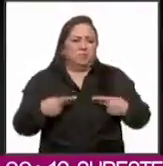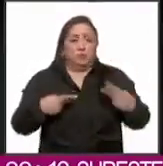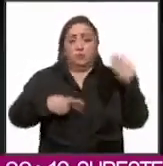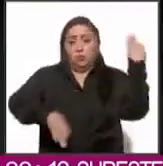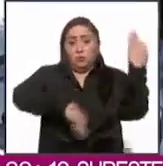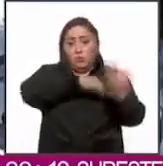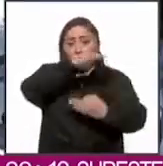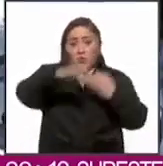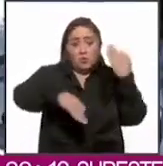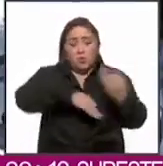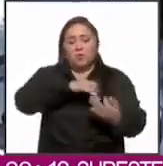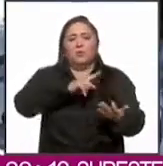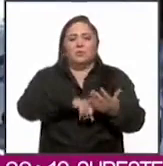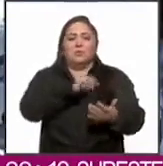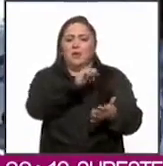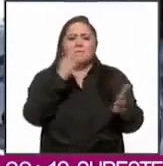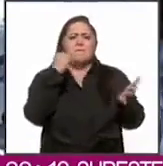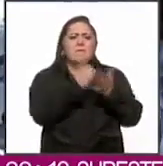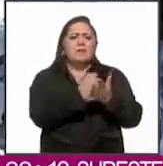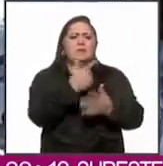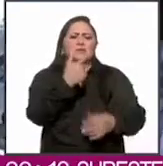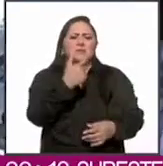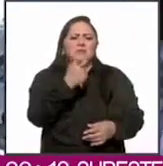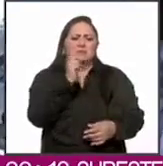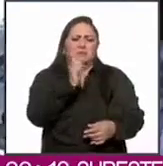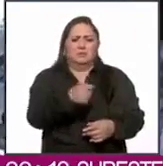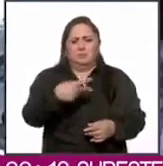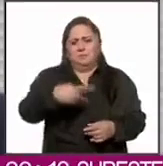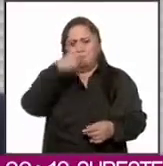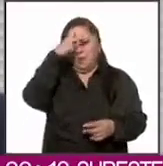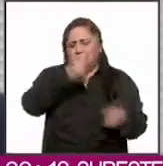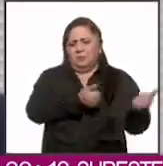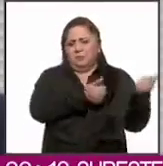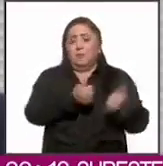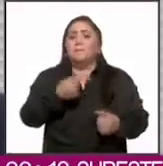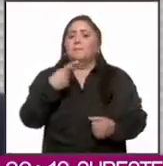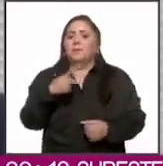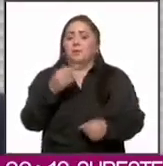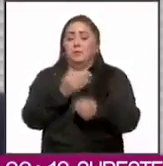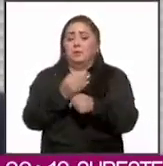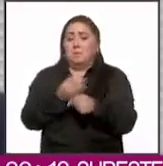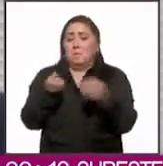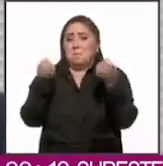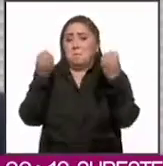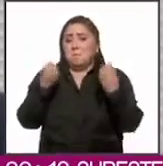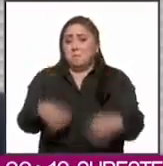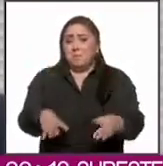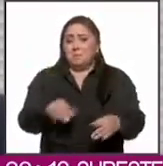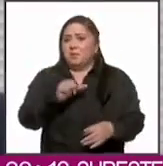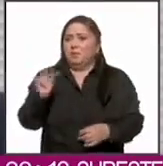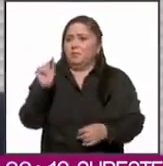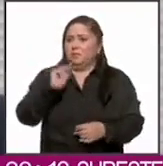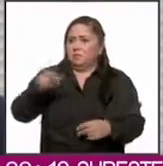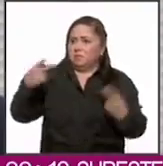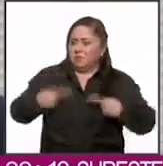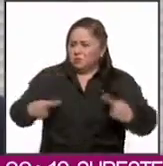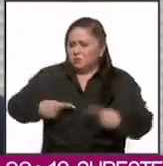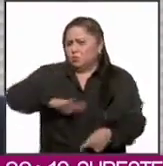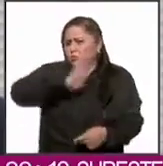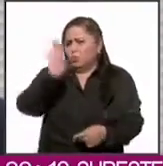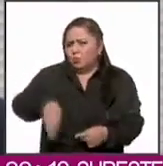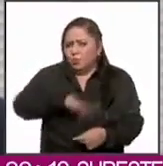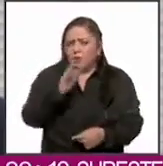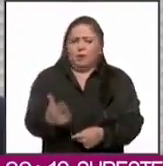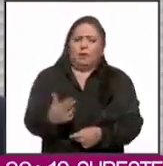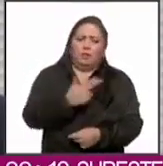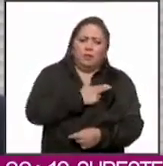todos en torno a marcas relacionadas con decomisos en México. Hemos perdido a funcionarios, vidas humanas,